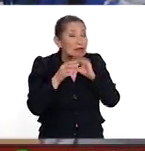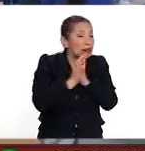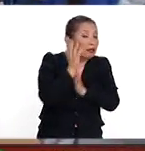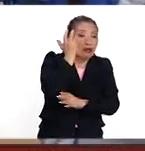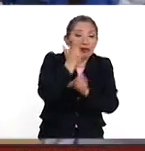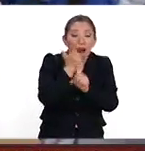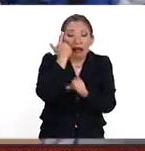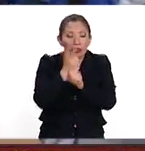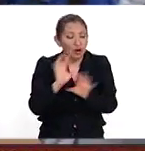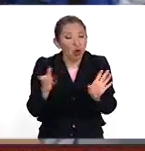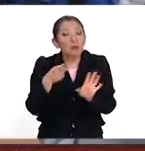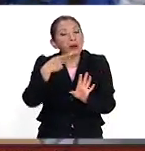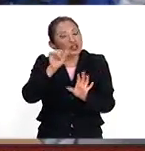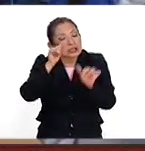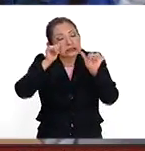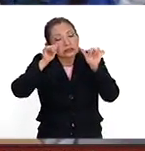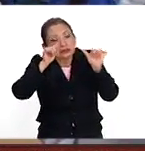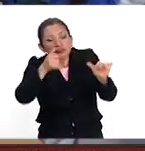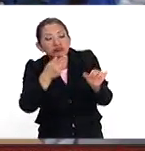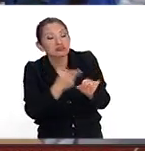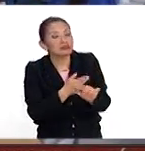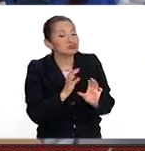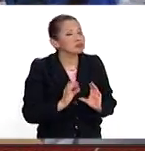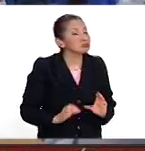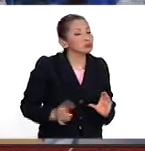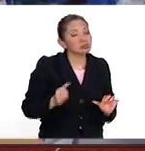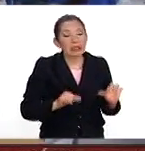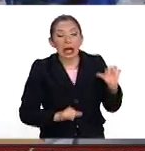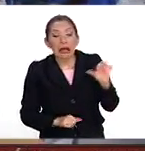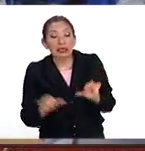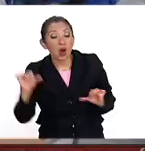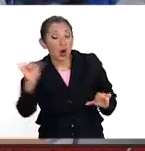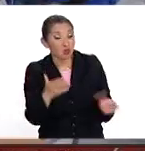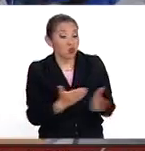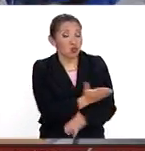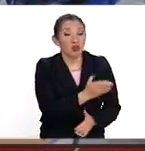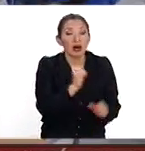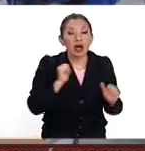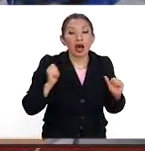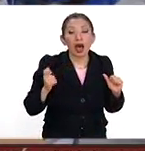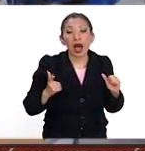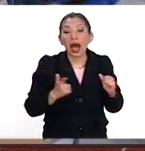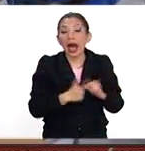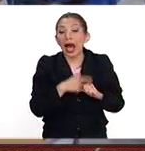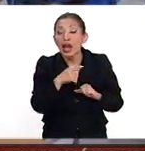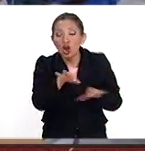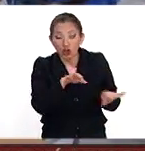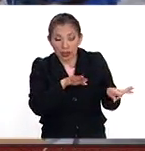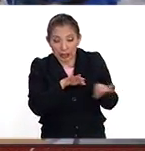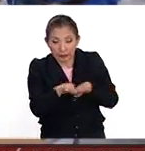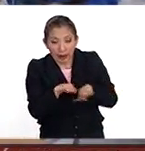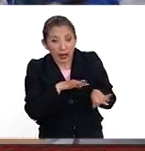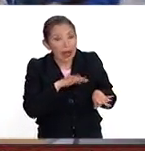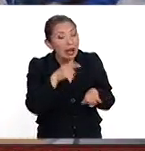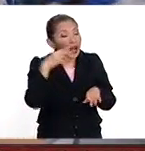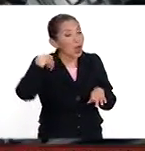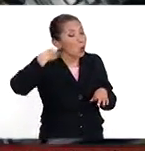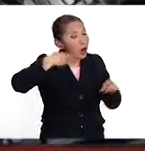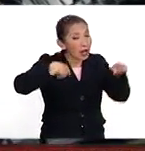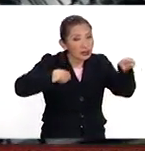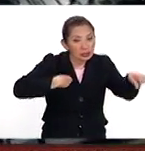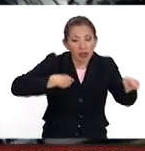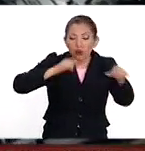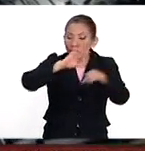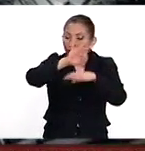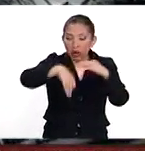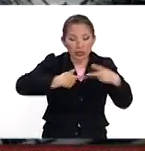sí pendientes y con una acción inmediata para empezar a trabajar en Washington